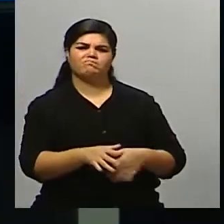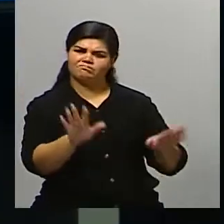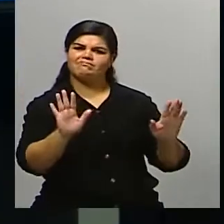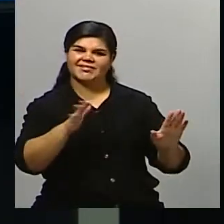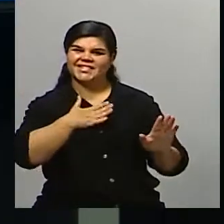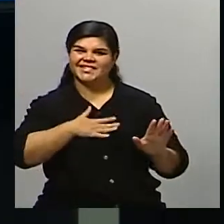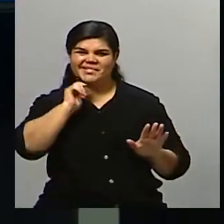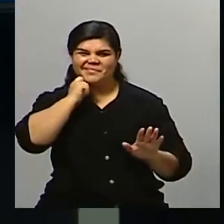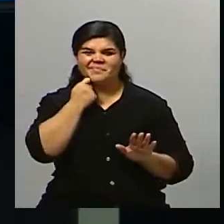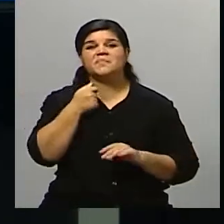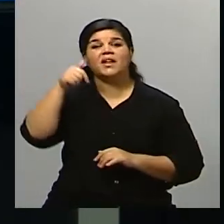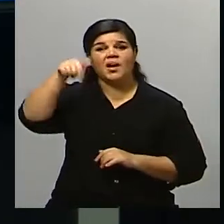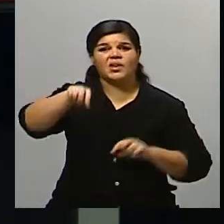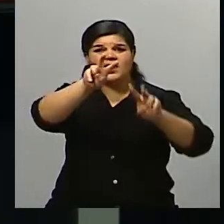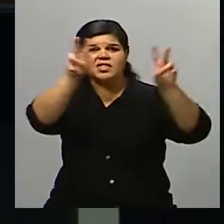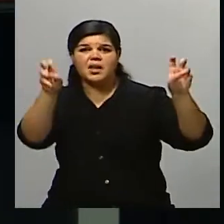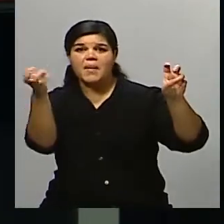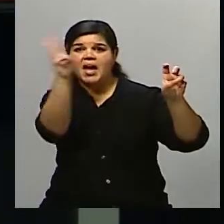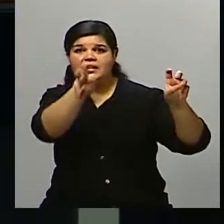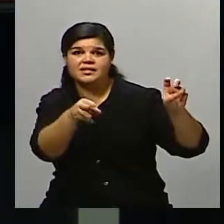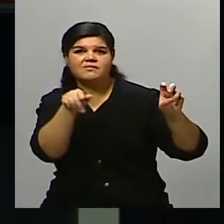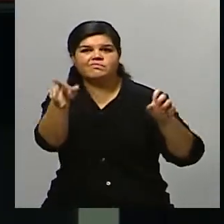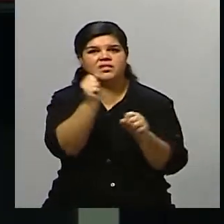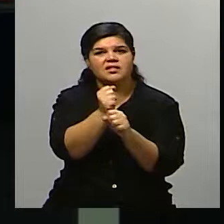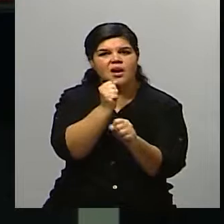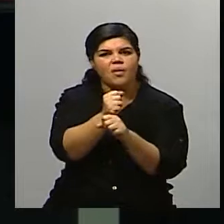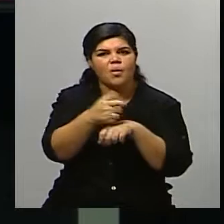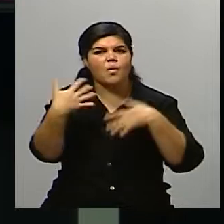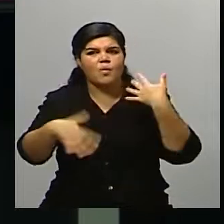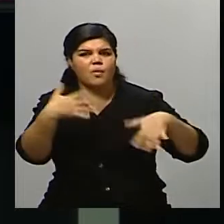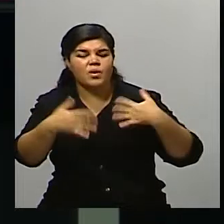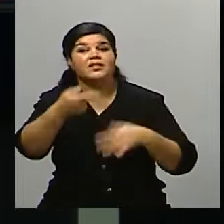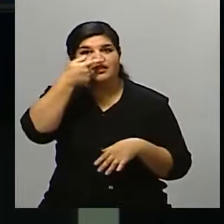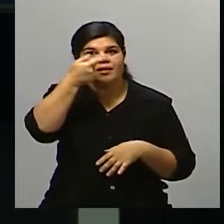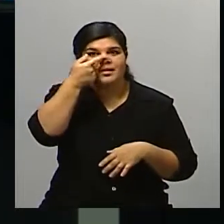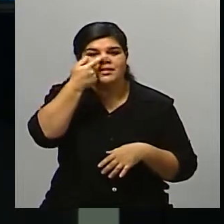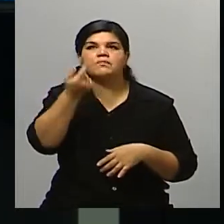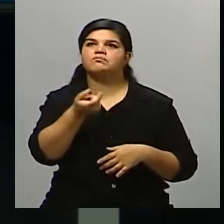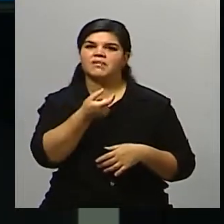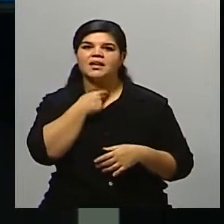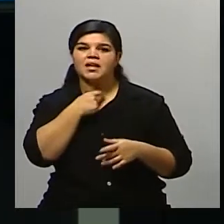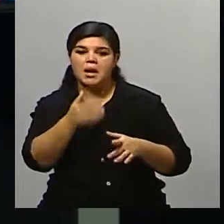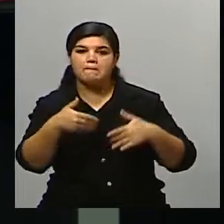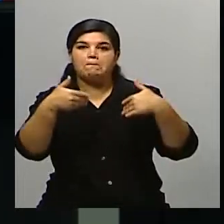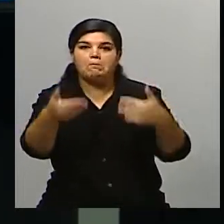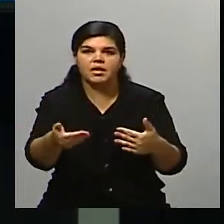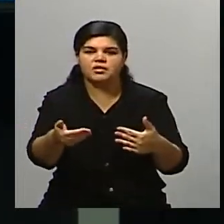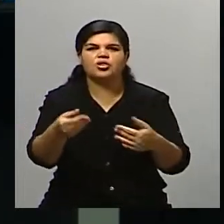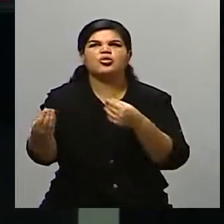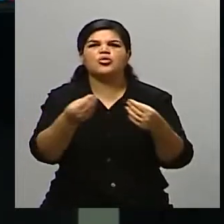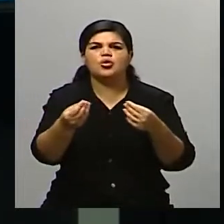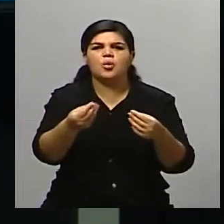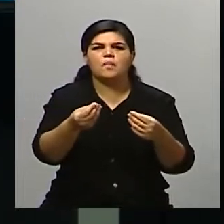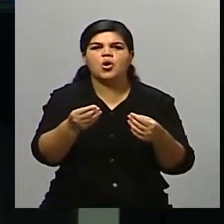¿no? La ANSES lleva una tarea bastante interesante, pero queríamos ir un poquito más allá y hablar del sistema previsional argentino, cómo